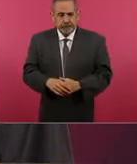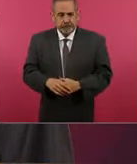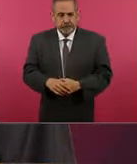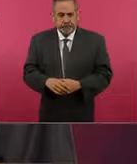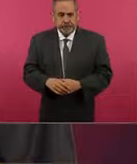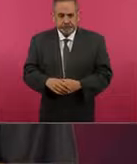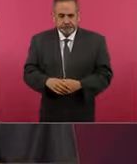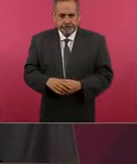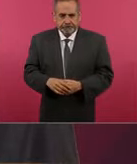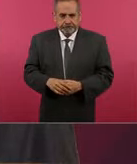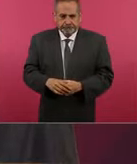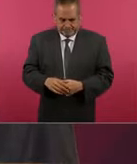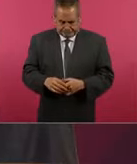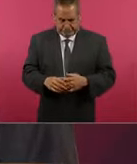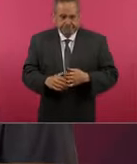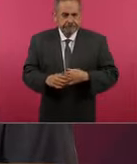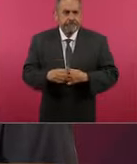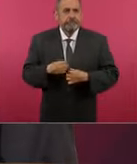Sí,